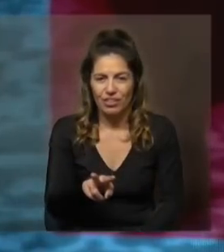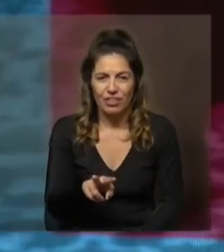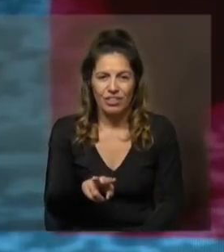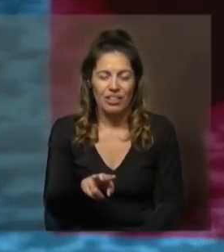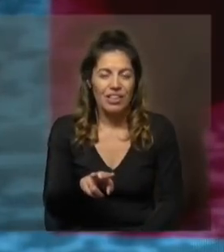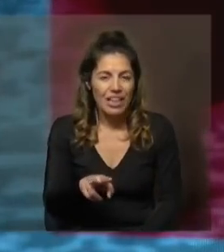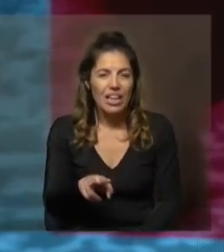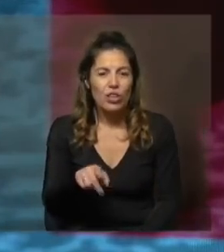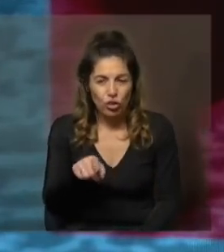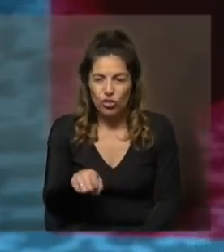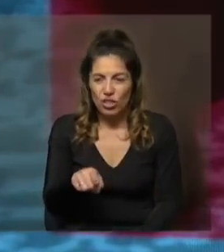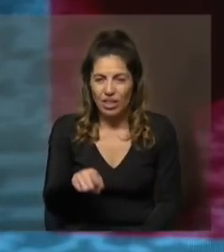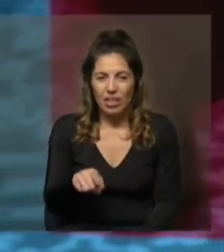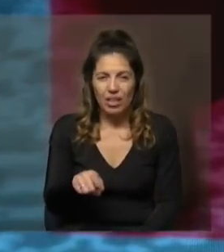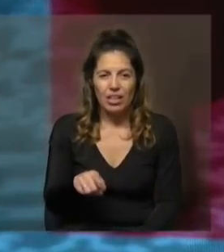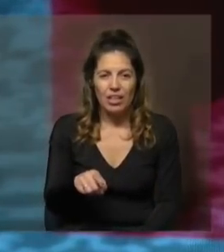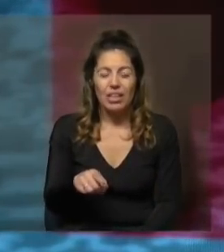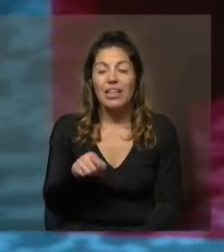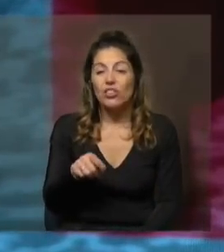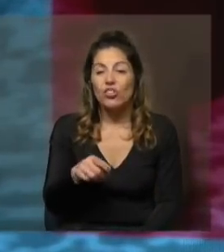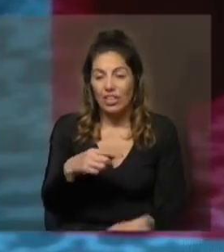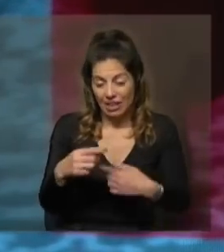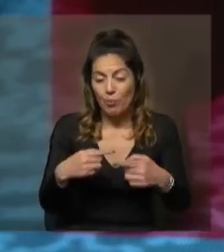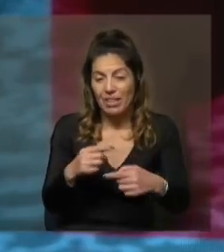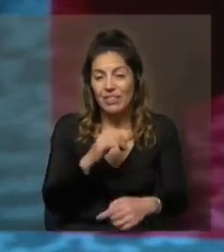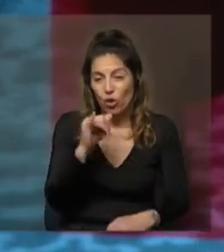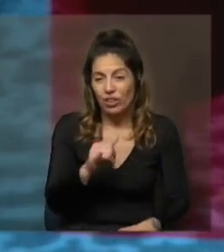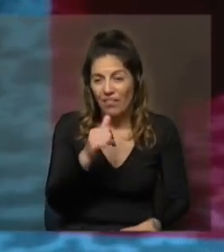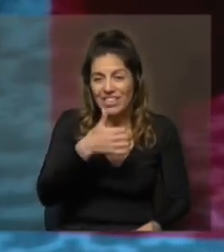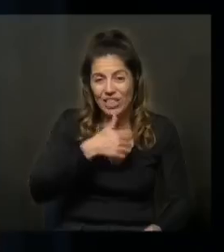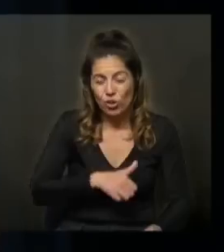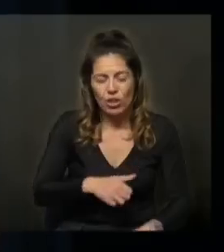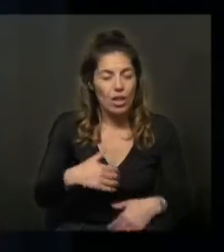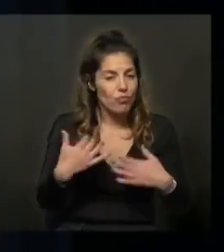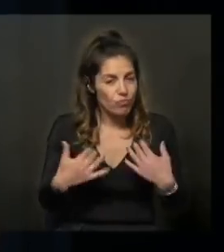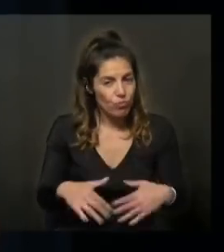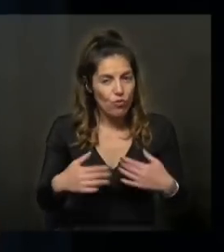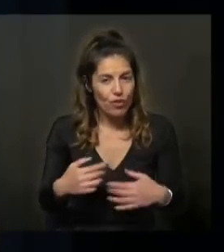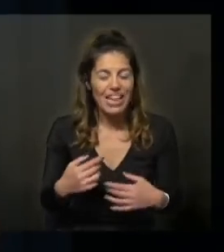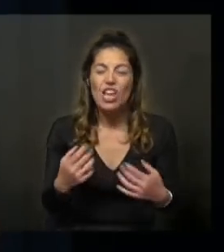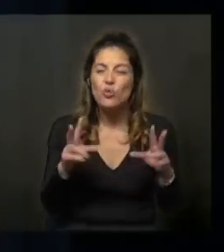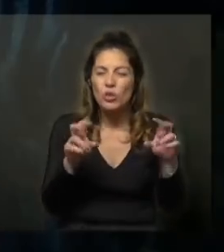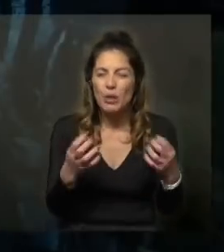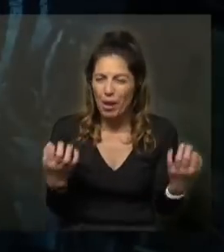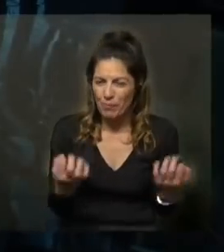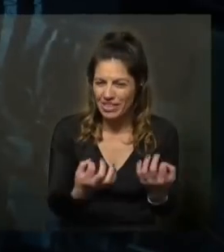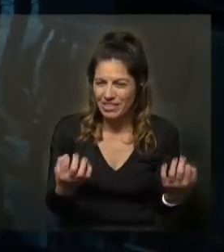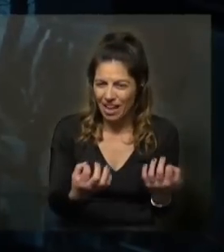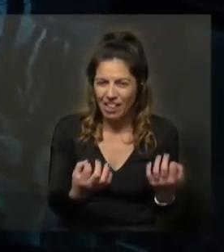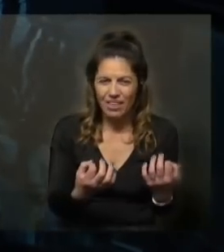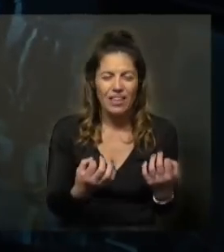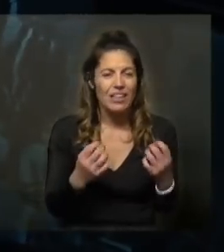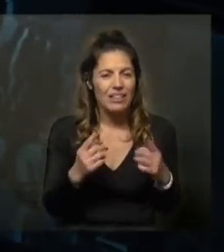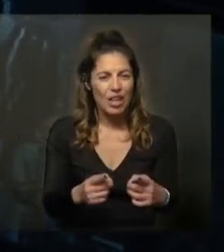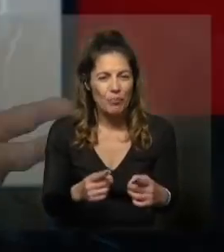eso venían con la otra historia era muy fuerte es un tema muy especial es un tema además que